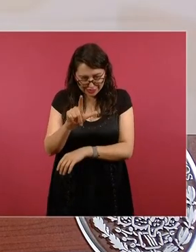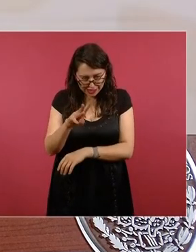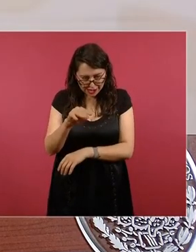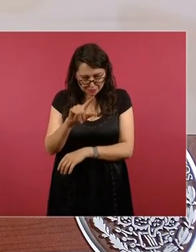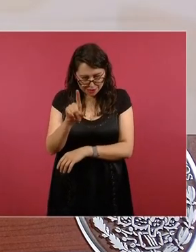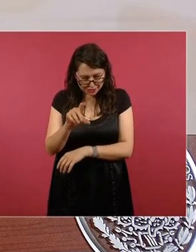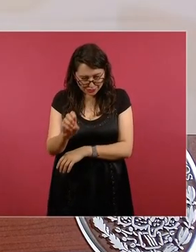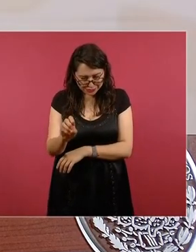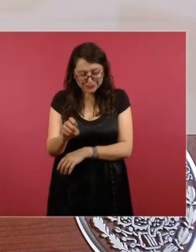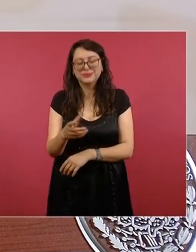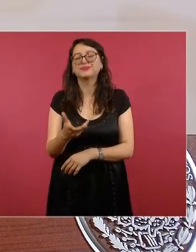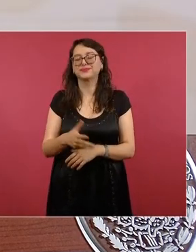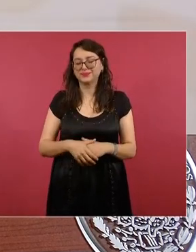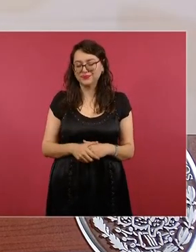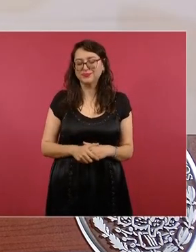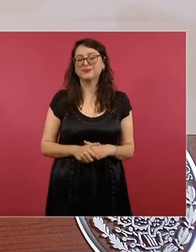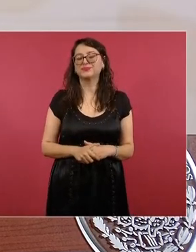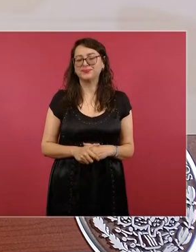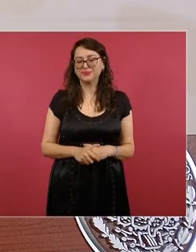Algunas finísimas personas,